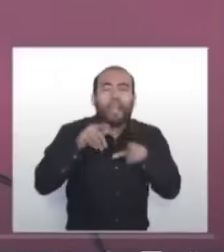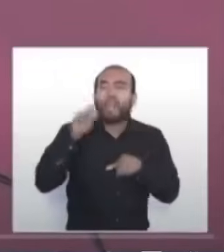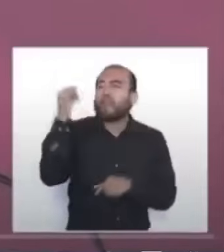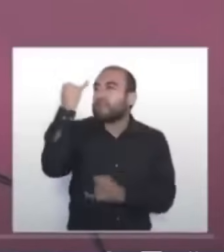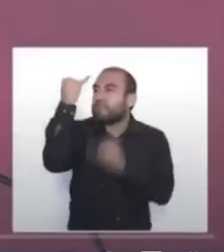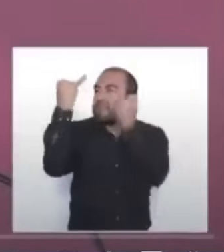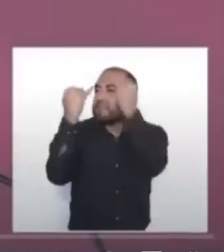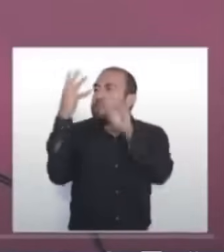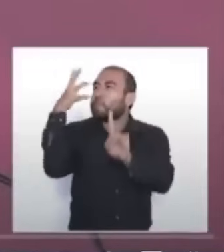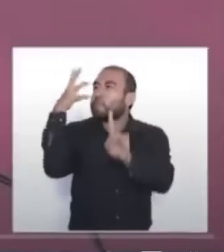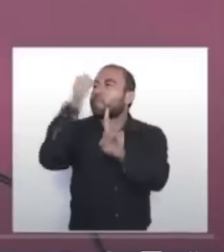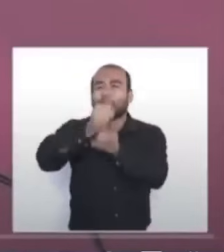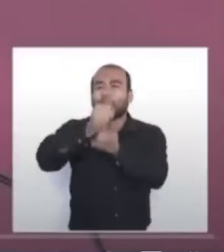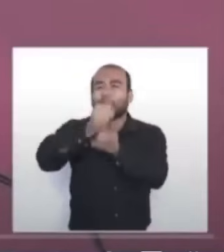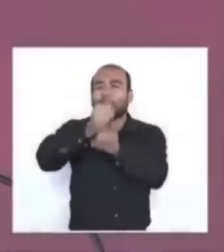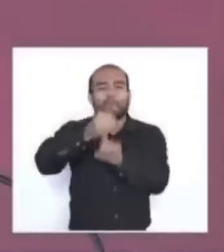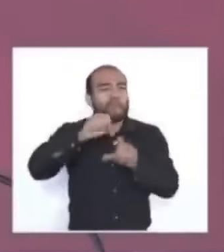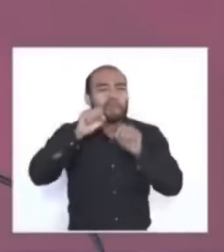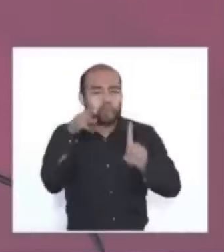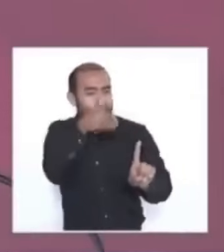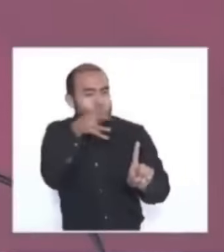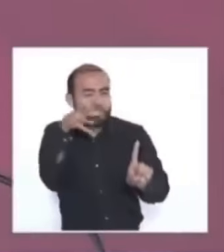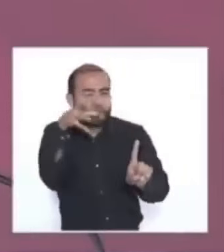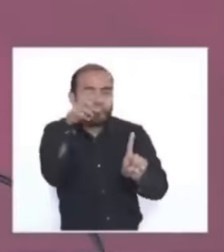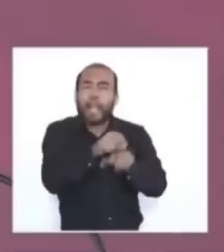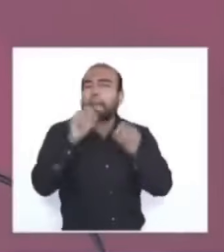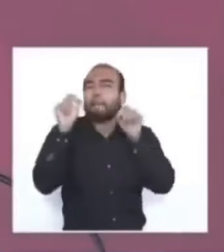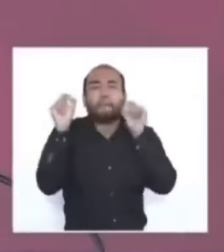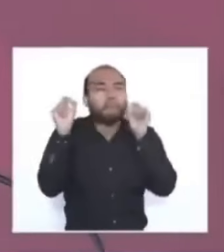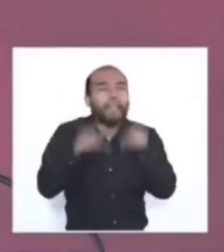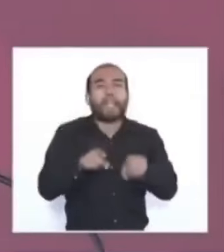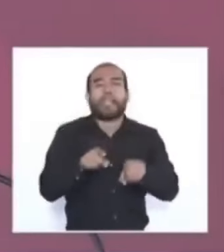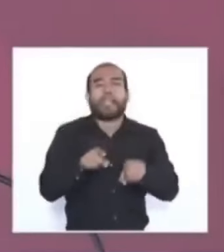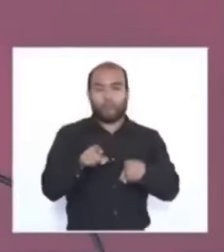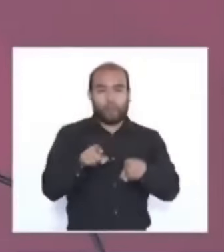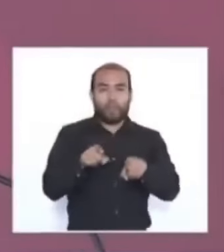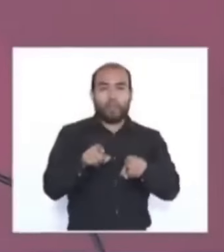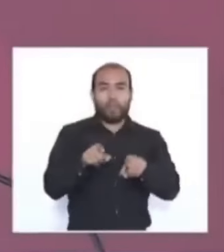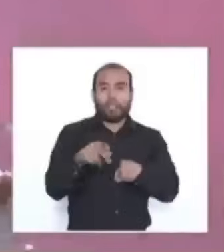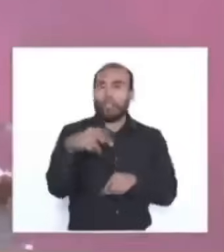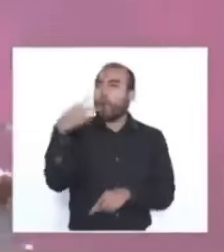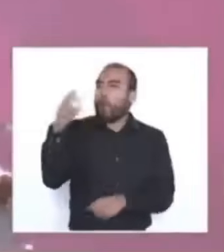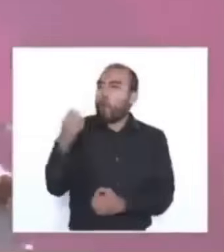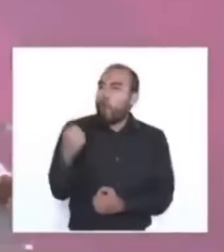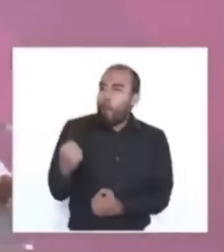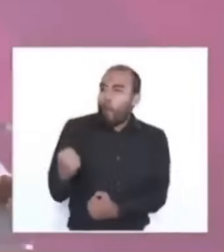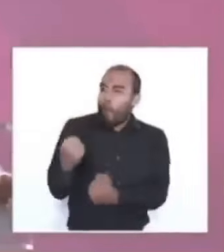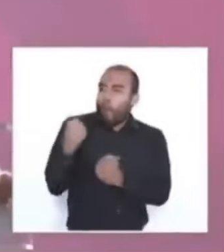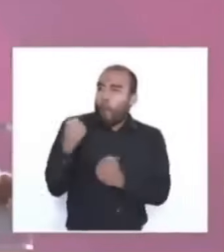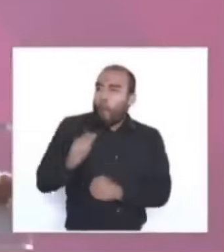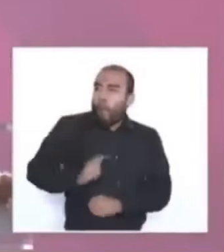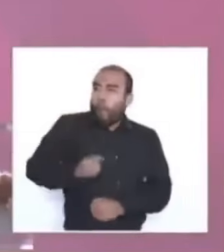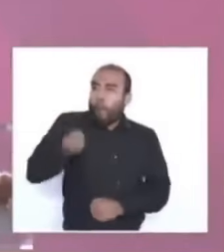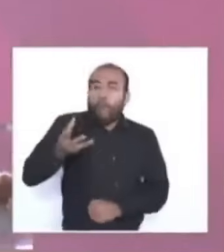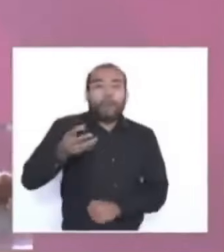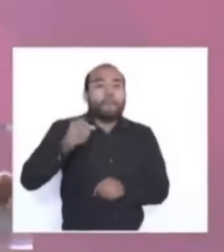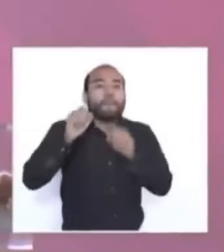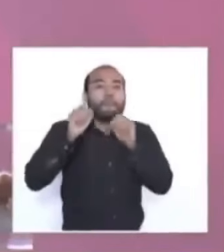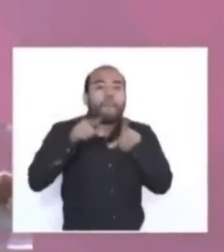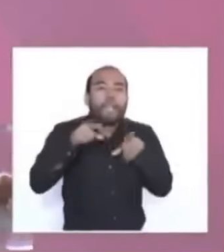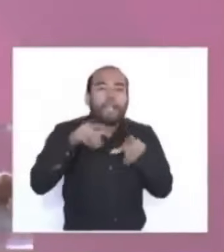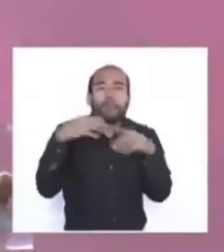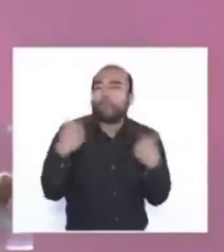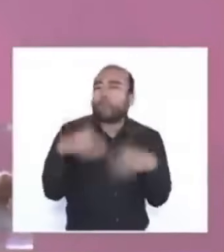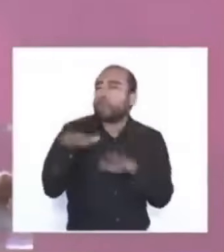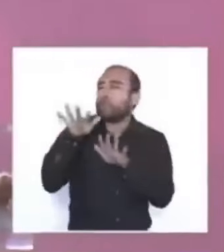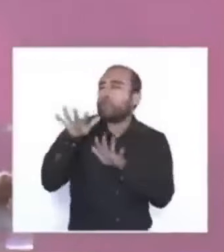principios, con las mismas causas, con la misma fuerza, con el principio de